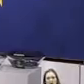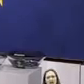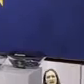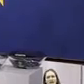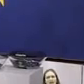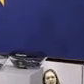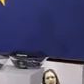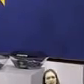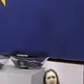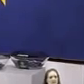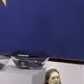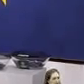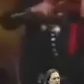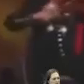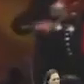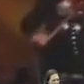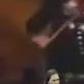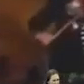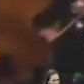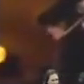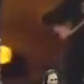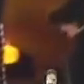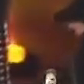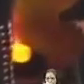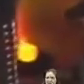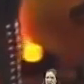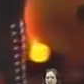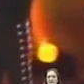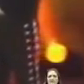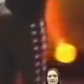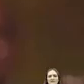¿Bolas mezcladas o se ha equivocado de...?